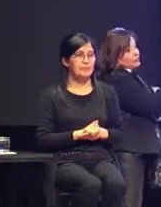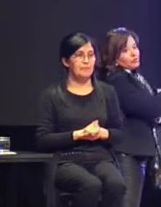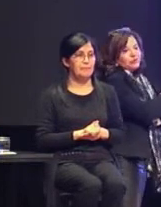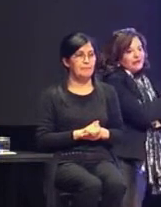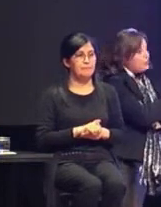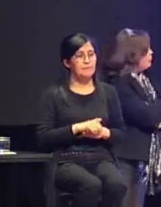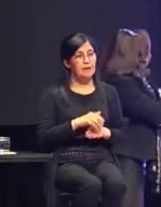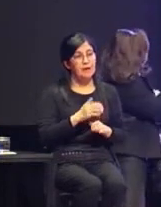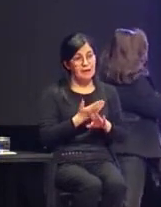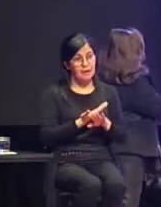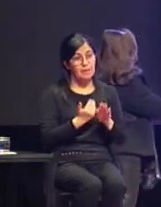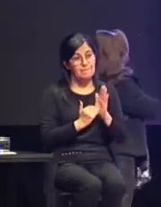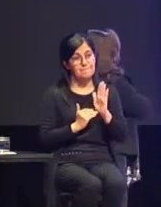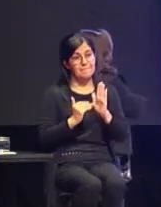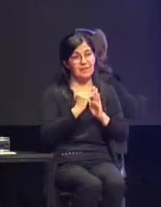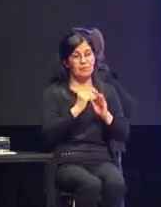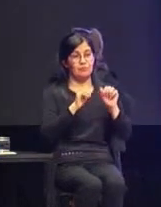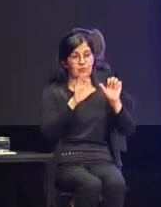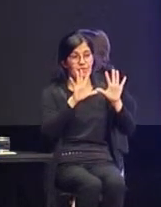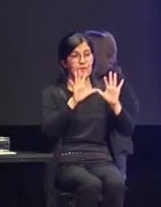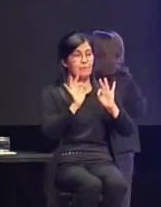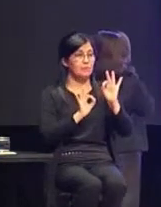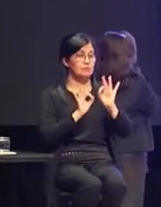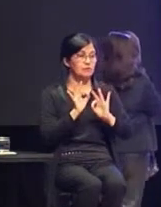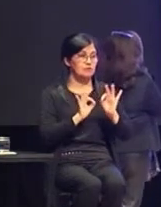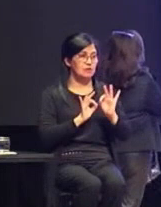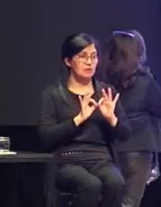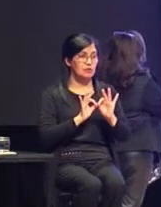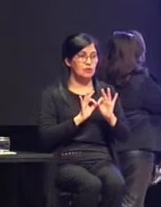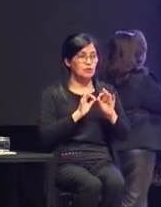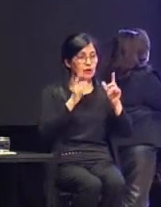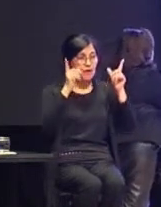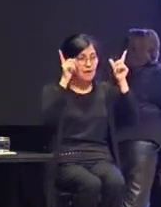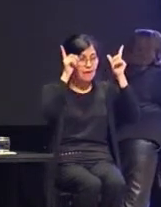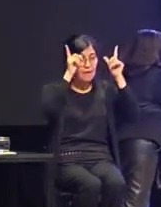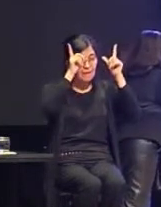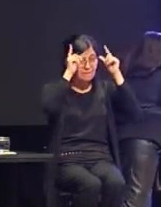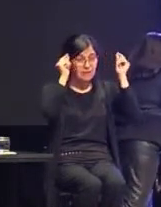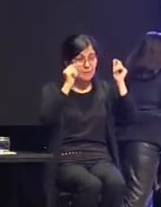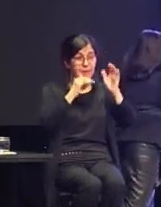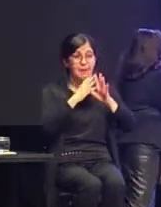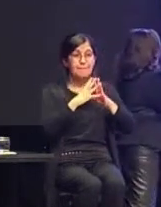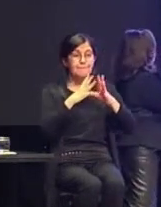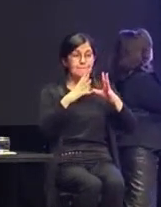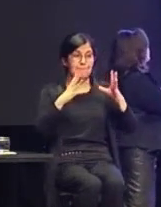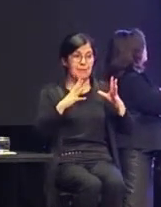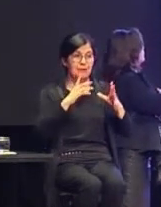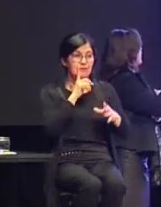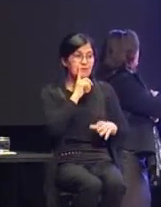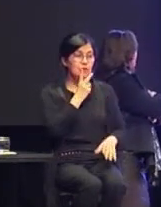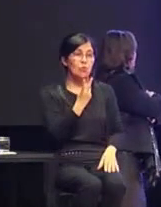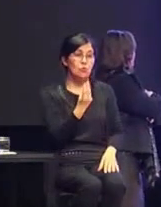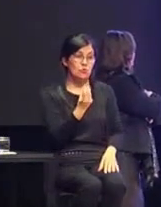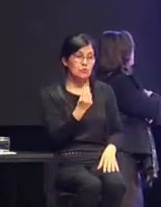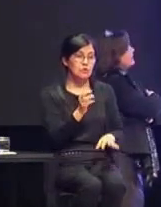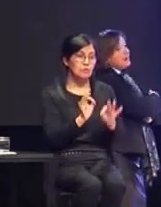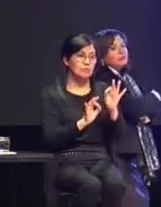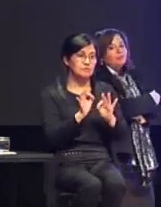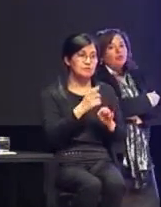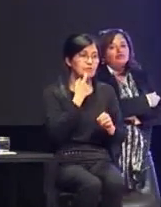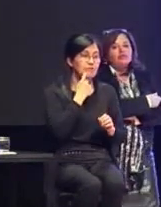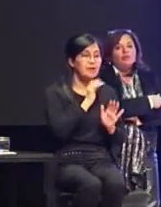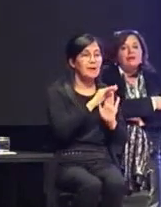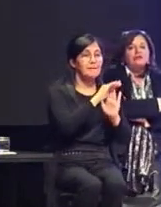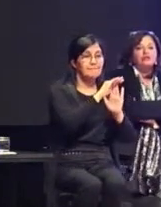Un aumento en un 10% en la proporción de enfermeras se asocia a un 12% de disminución en la